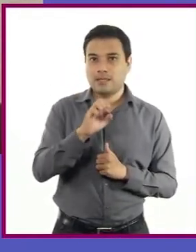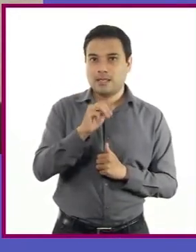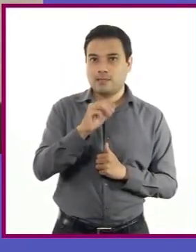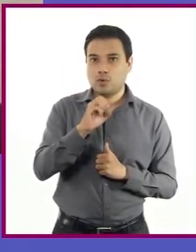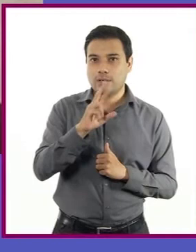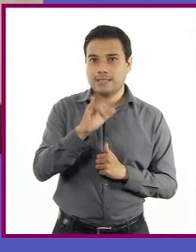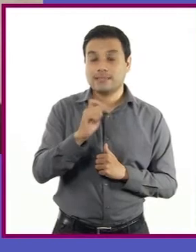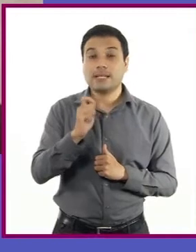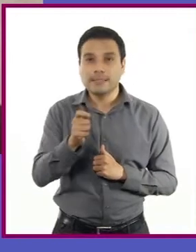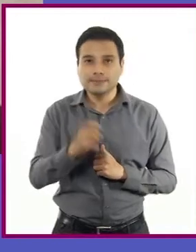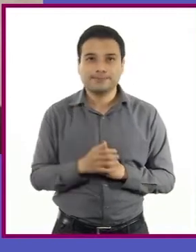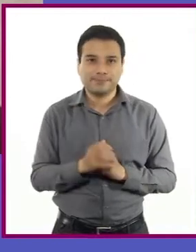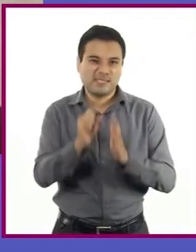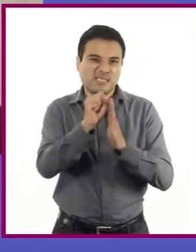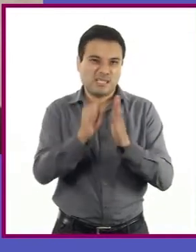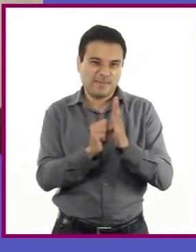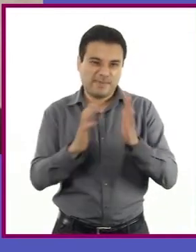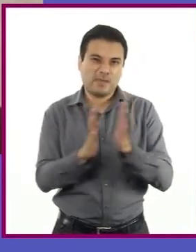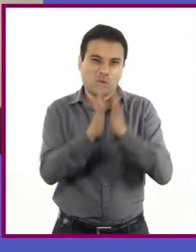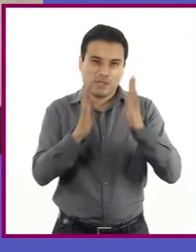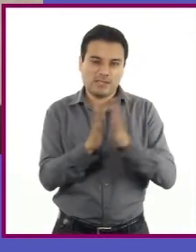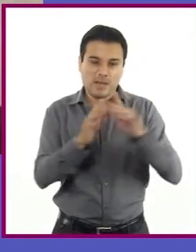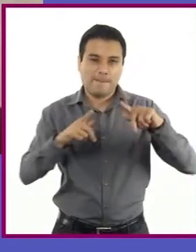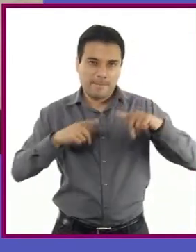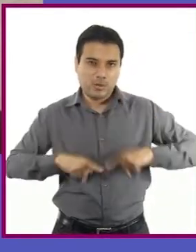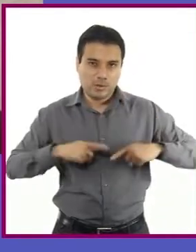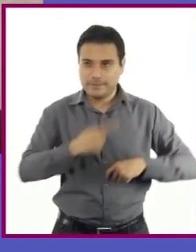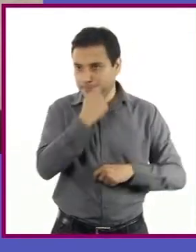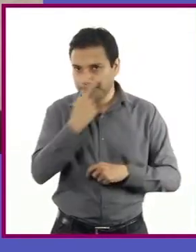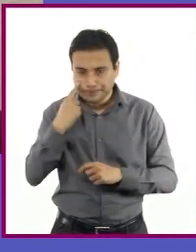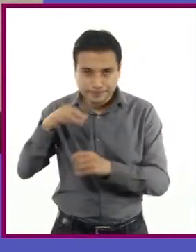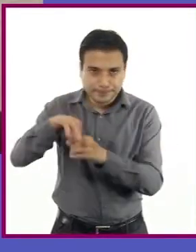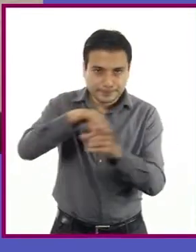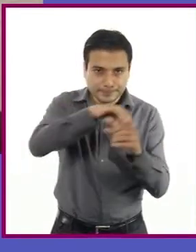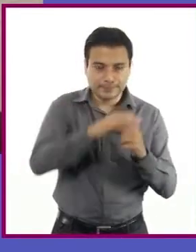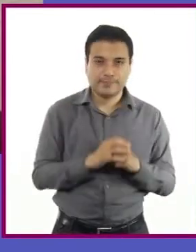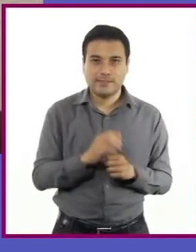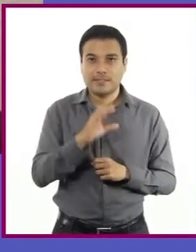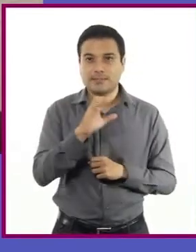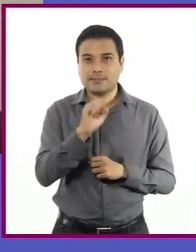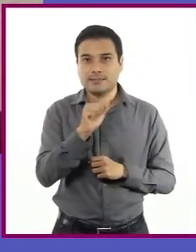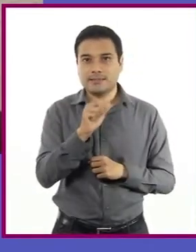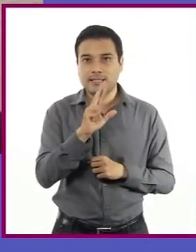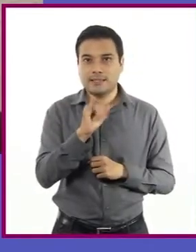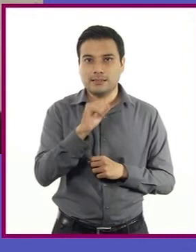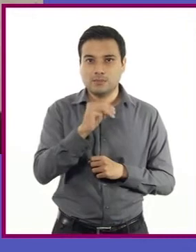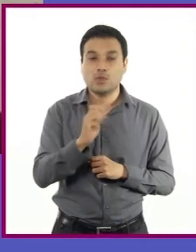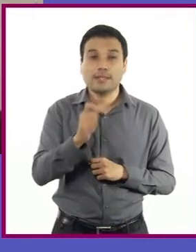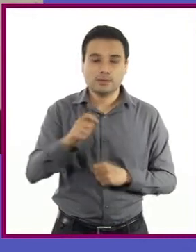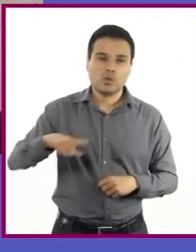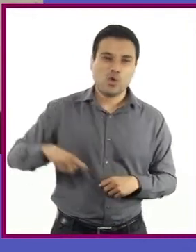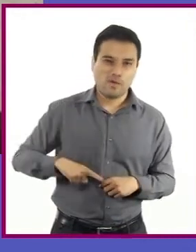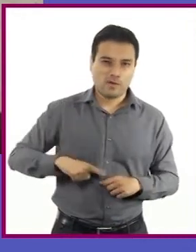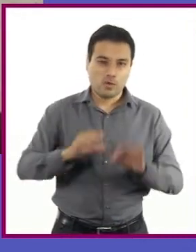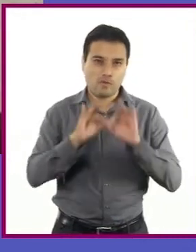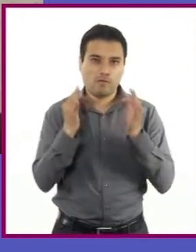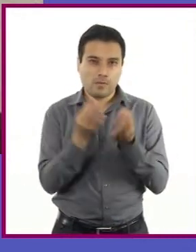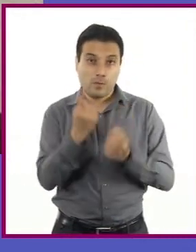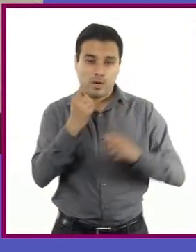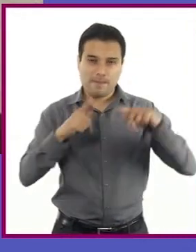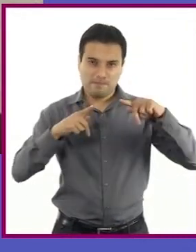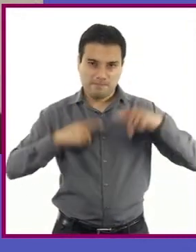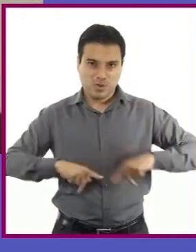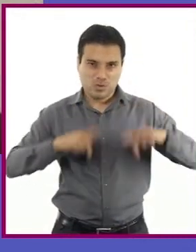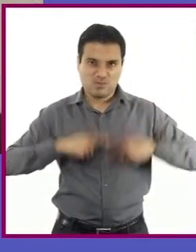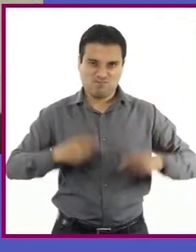gobierno en el que las decisiones colectivas son tomadas por el pueblo. Cesarismo, régimen político en el que una persona gobierna